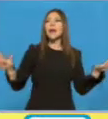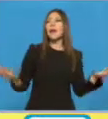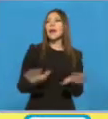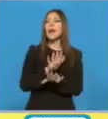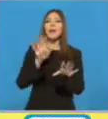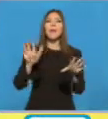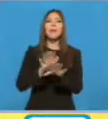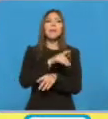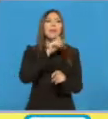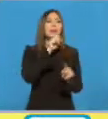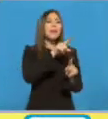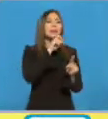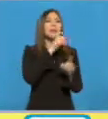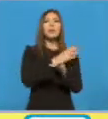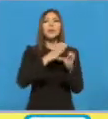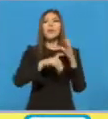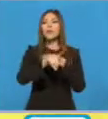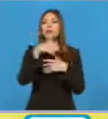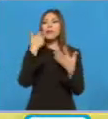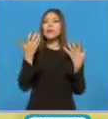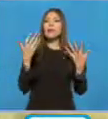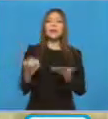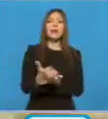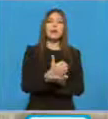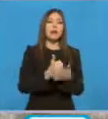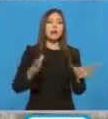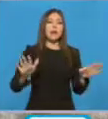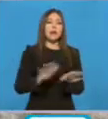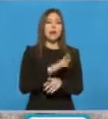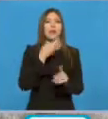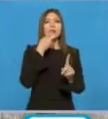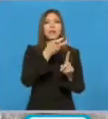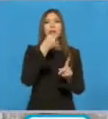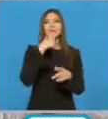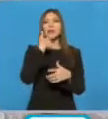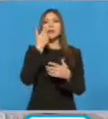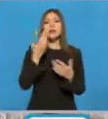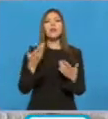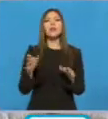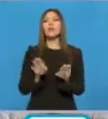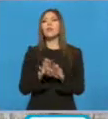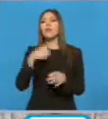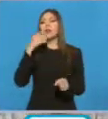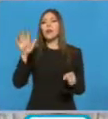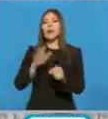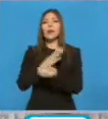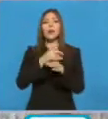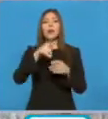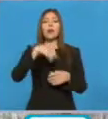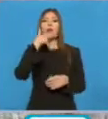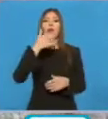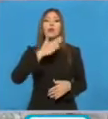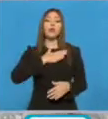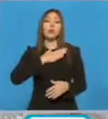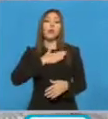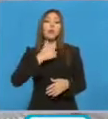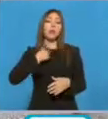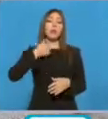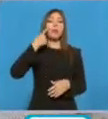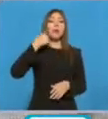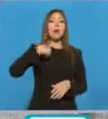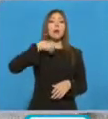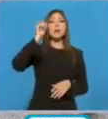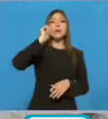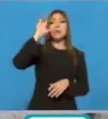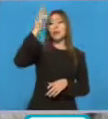Algo que vamos a ver en esta personalidad es que tiene una gran necesidad de cambiar las cosas, ni siquiera del protagonismo dejar huellas, sino de hacer